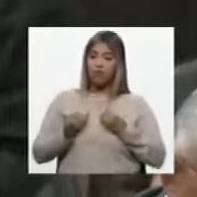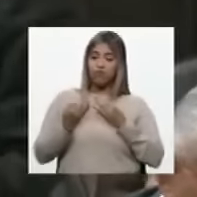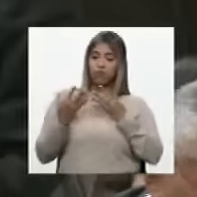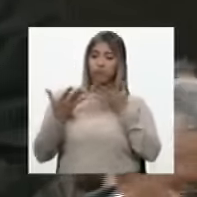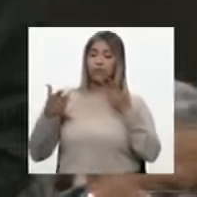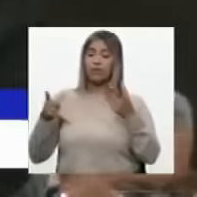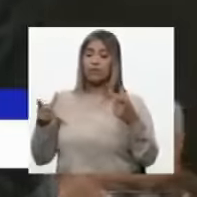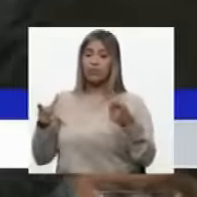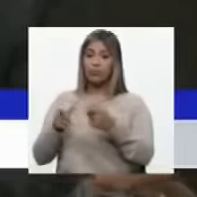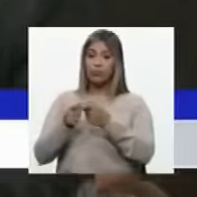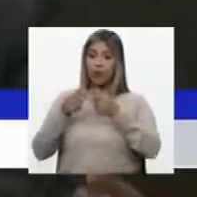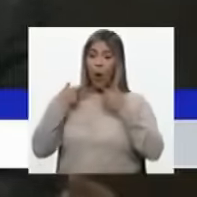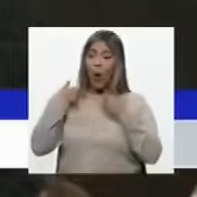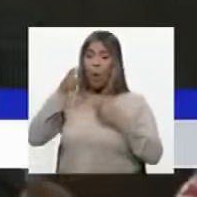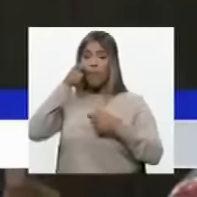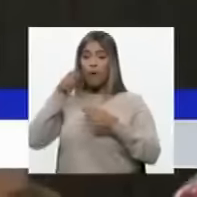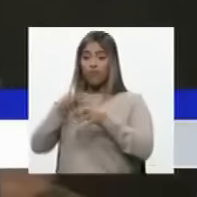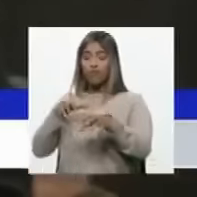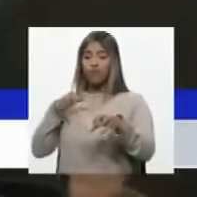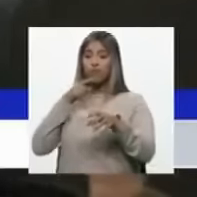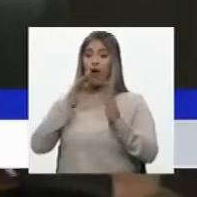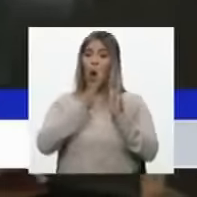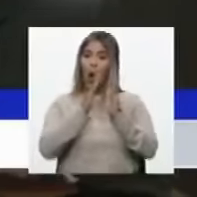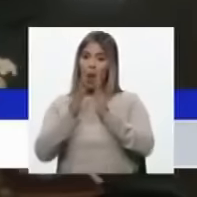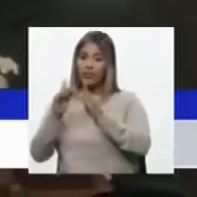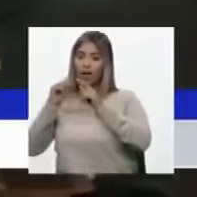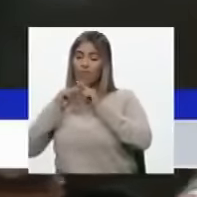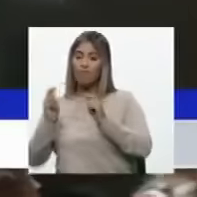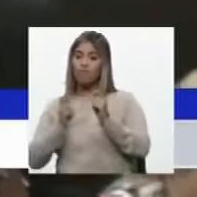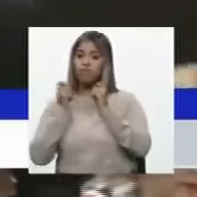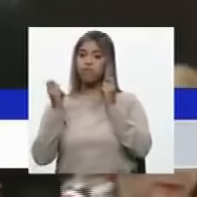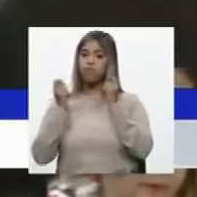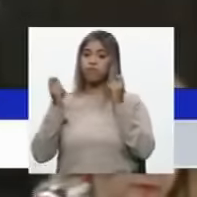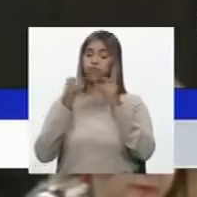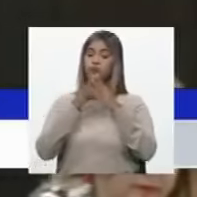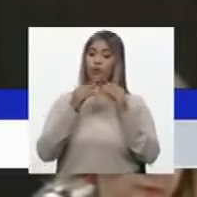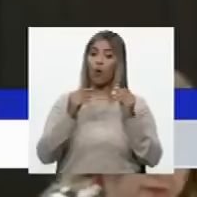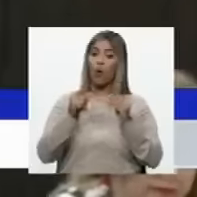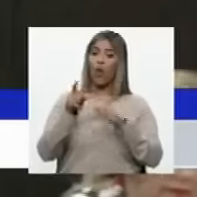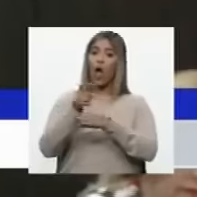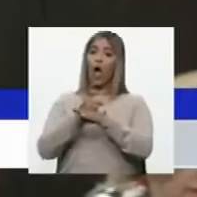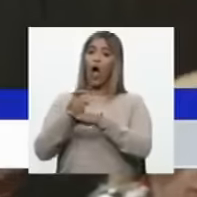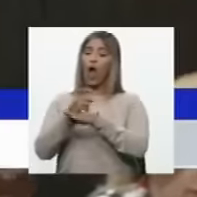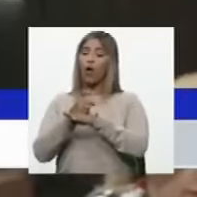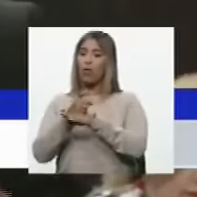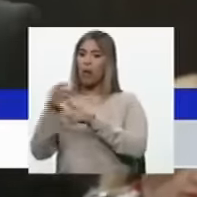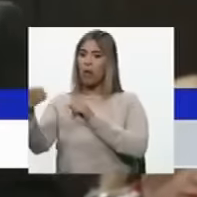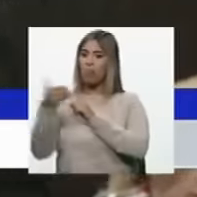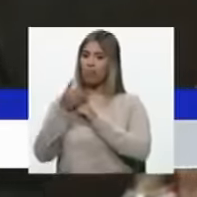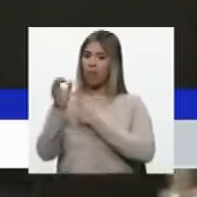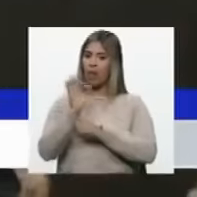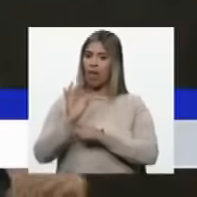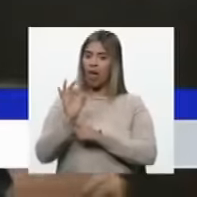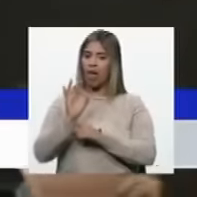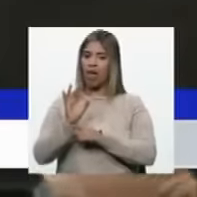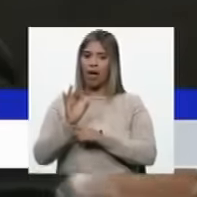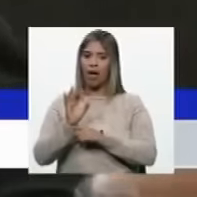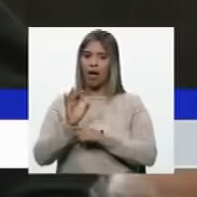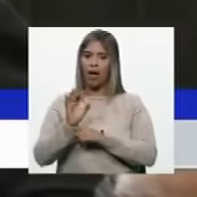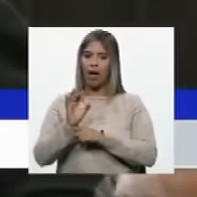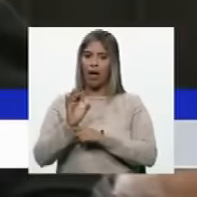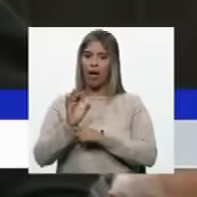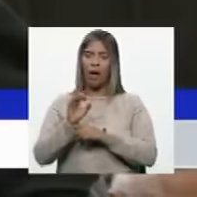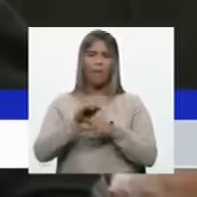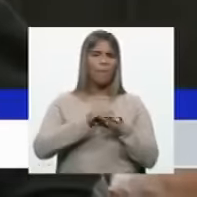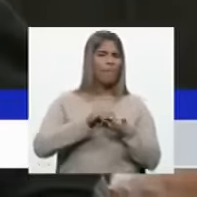reuniones públicas, organizar y difundir nuestros efectivos sin que el Estado nos agreda. Perdón, creo que